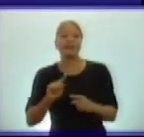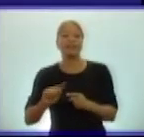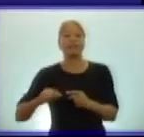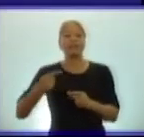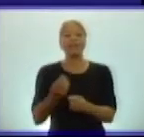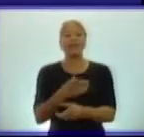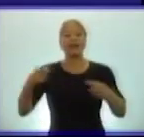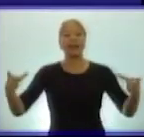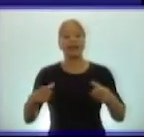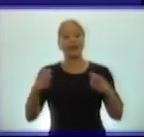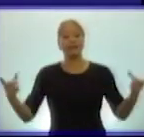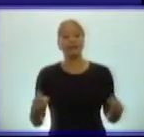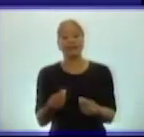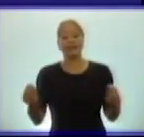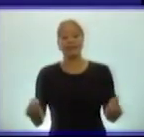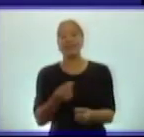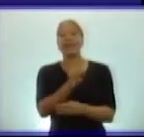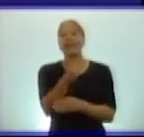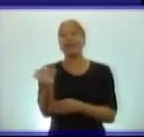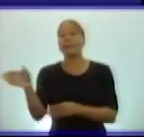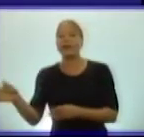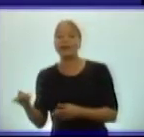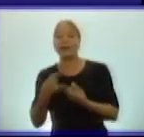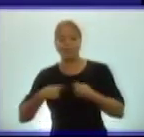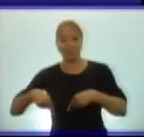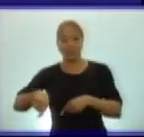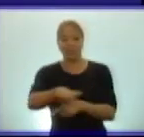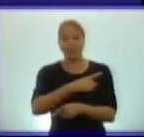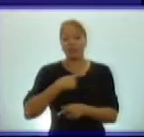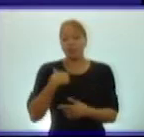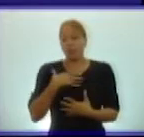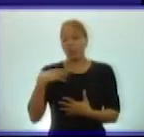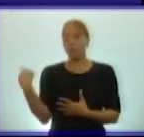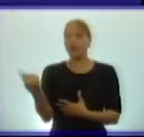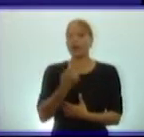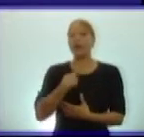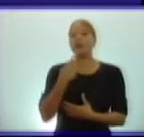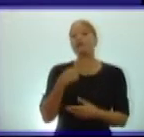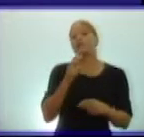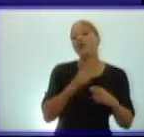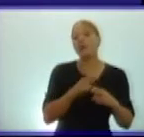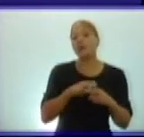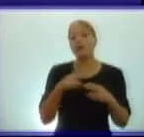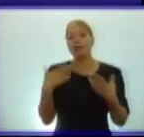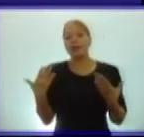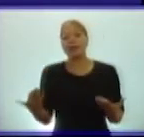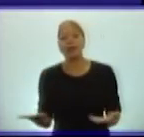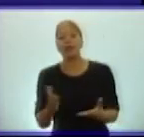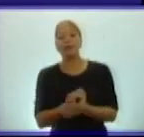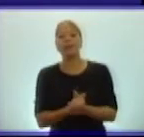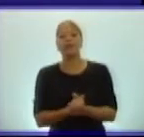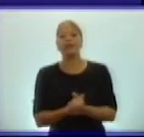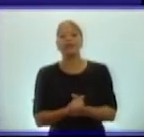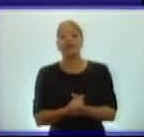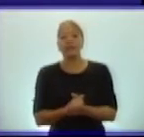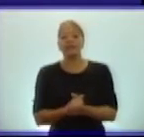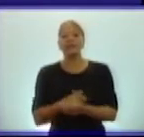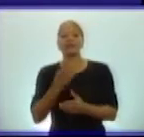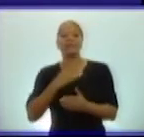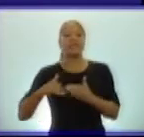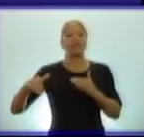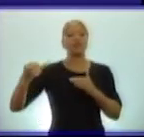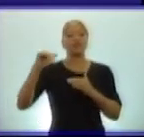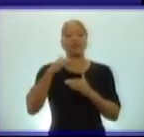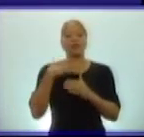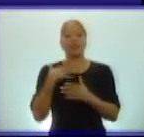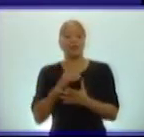de tierra que se reparten a partir de esta jerarquía militar se van a llamar entonces, como ustedes conocen en la historia, el señorío o feudo,